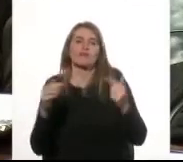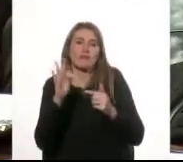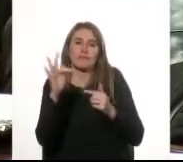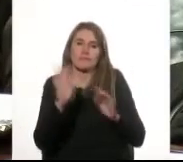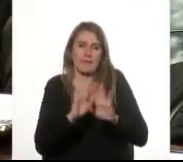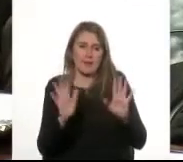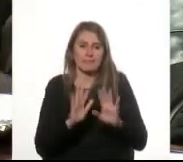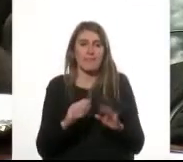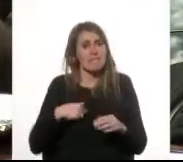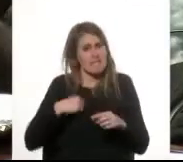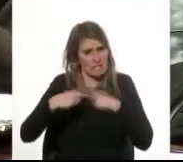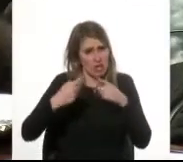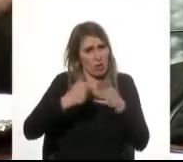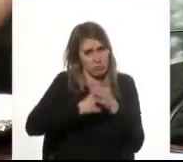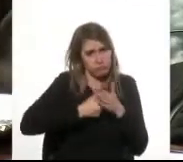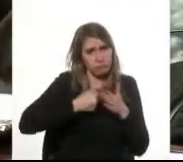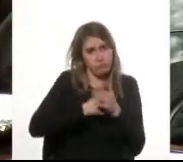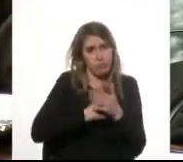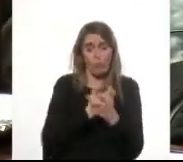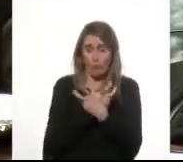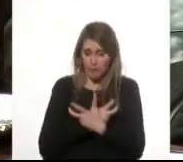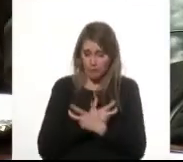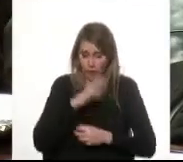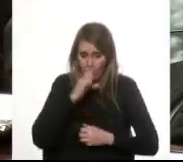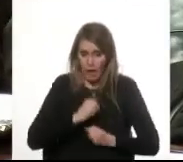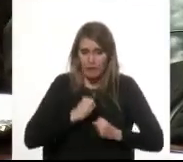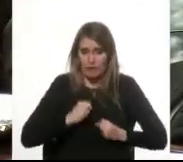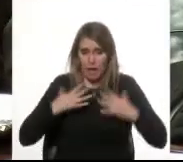Voy a seguir militando mientras los huesos me den.